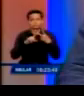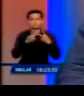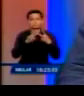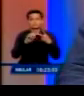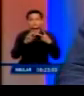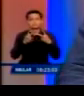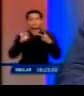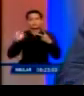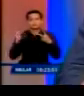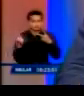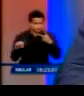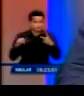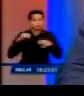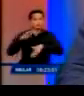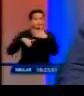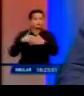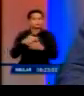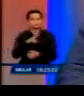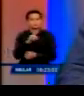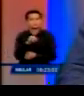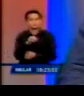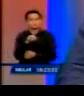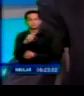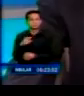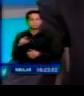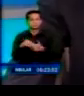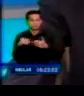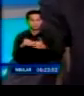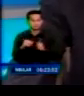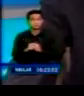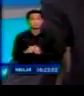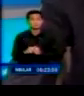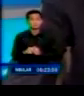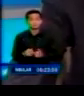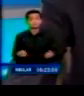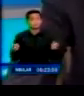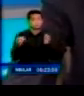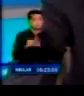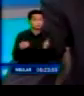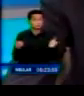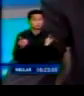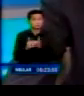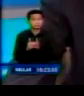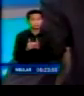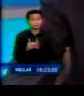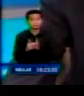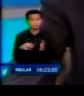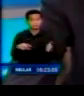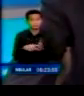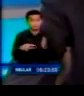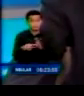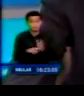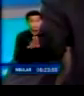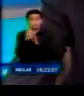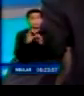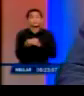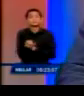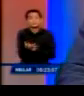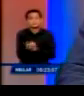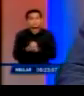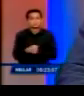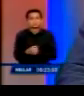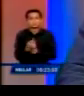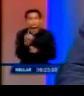a 3.063 millones para los mismos periodos. Y la rentabilidad pasa ha tenido un crecimiento de ¿cuánto?